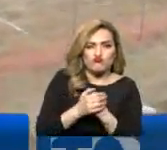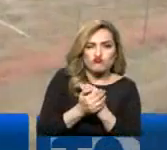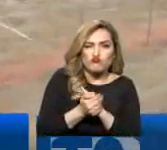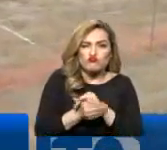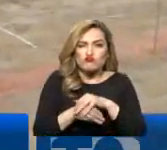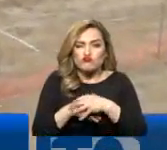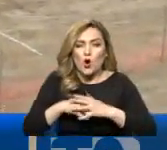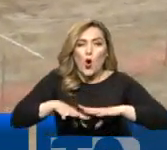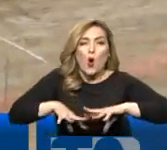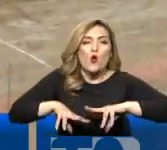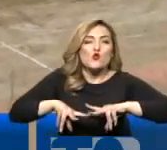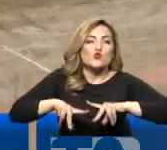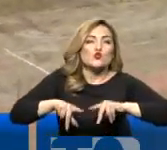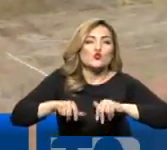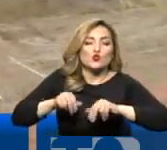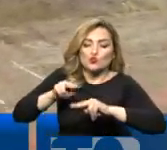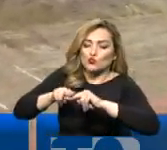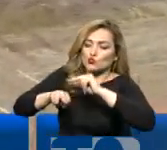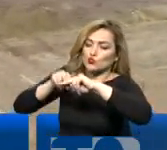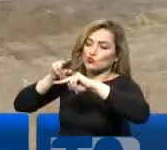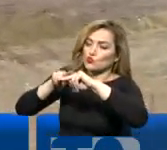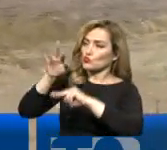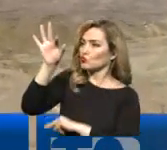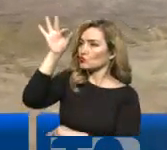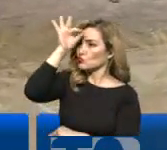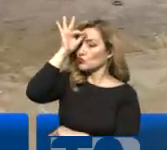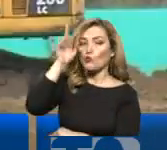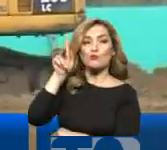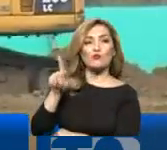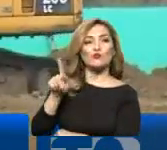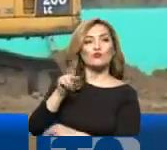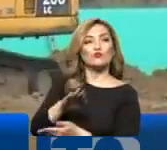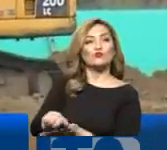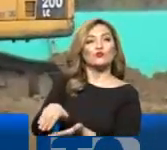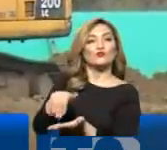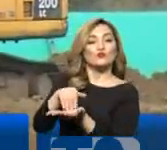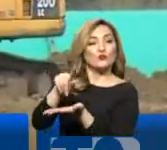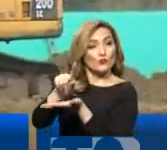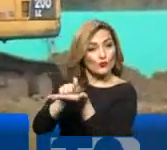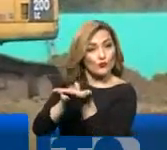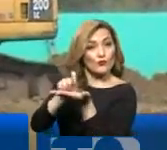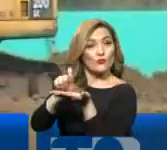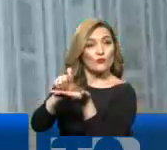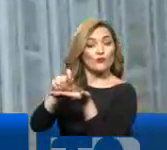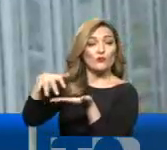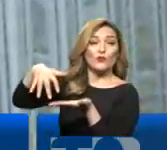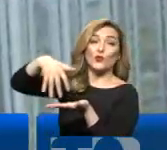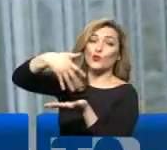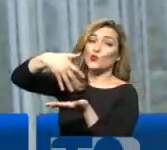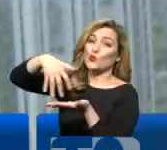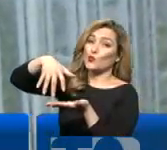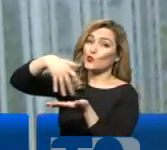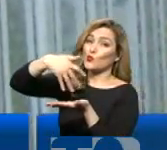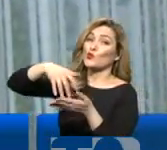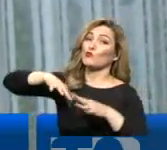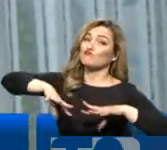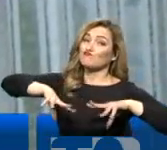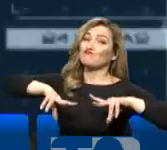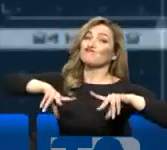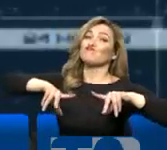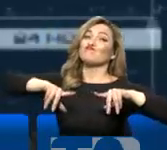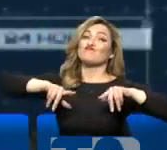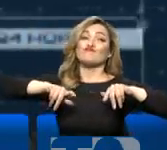relacionada, según la Fiscalía, a la construcción del Hospital de Pedernales en Manabí, contrato sobre el que llueven cuestionamientos por presuntos actos de